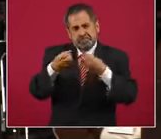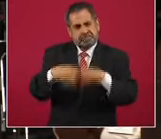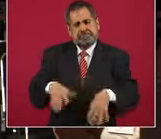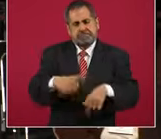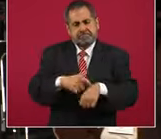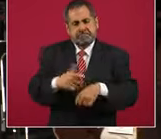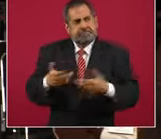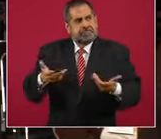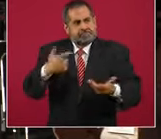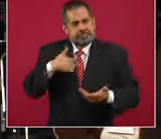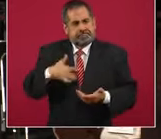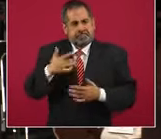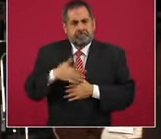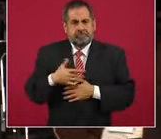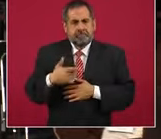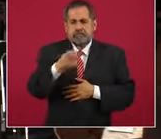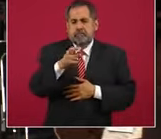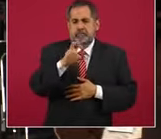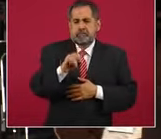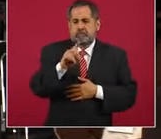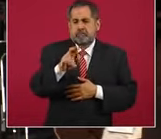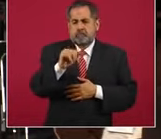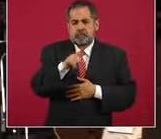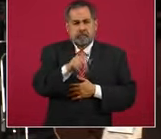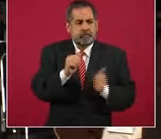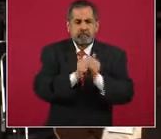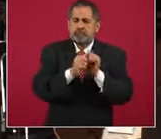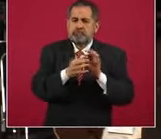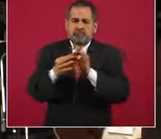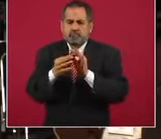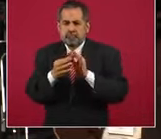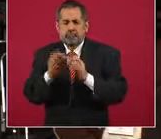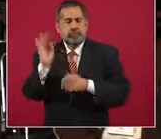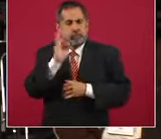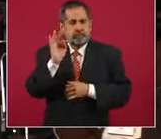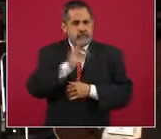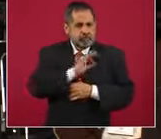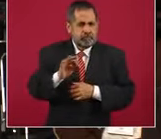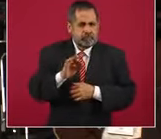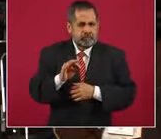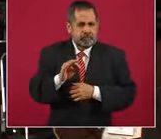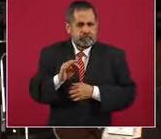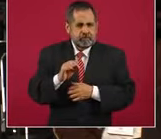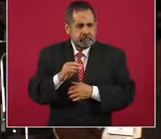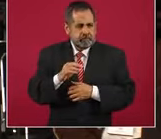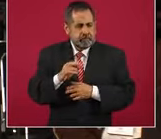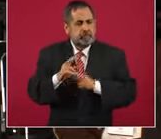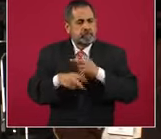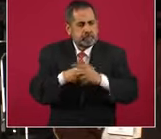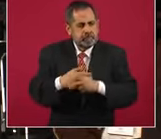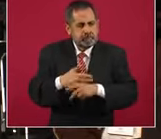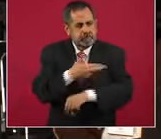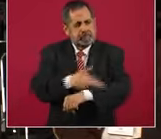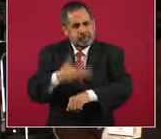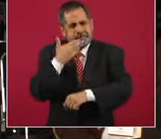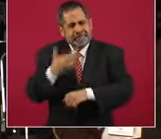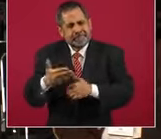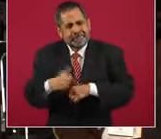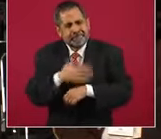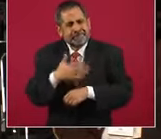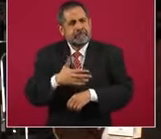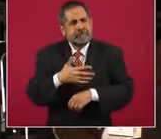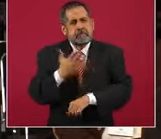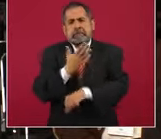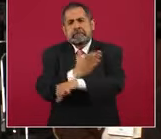que Horacio, por la cercanía con usted, quizás podrían esperarse buenas cosas, pero ¿por qué hasta